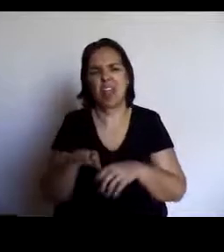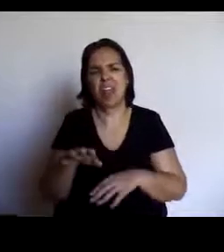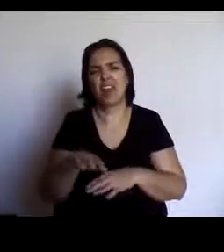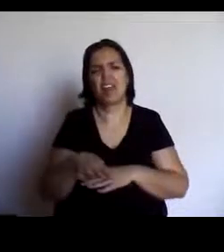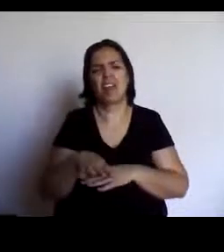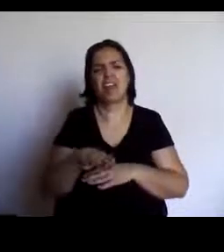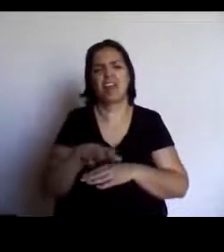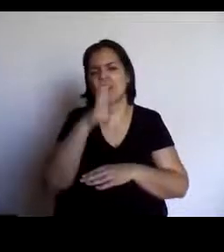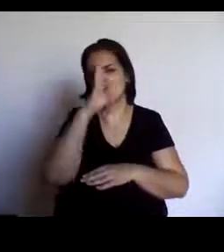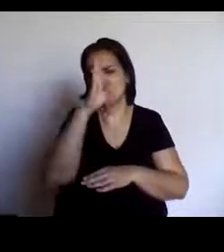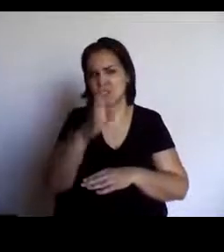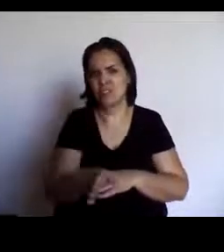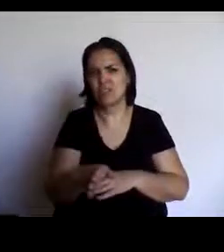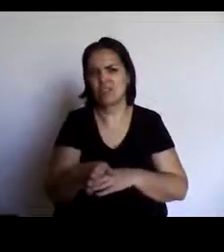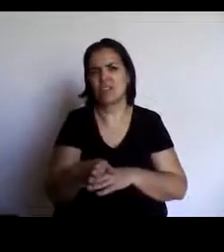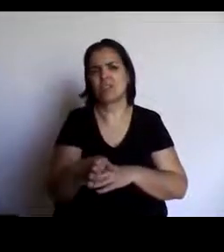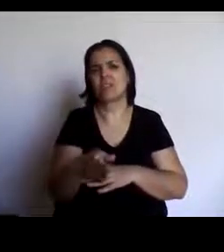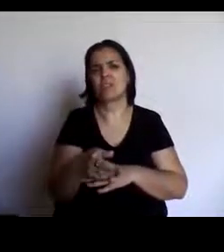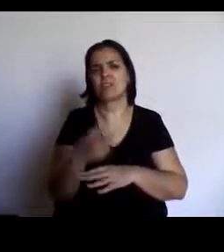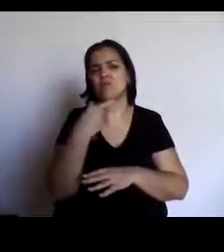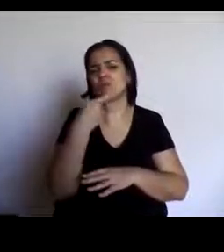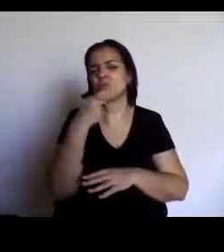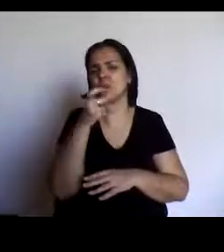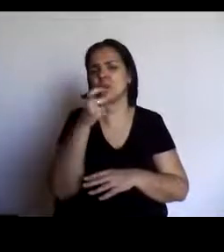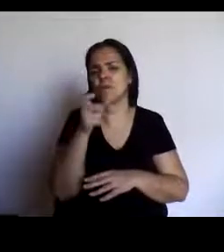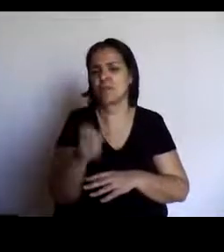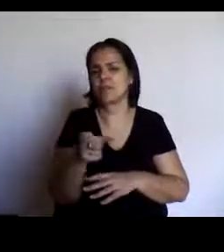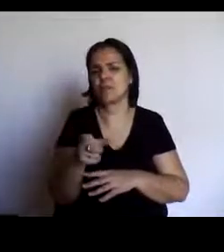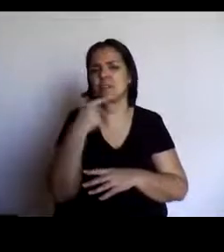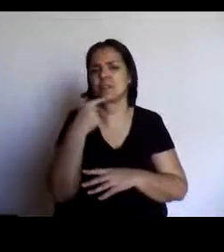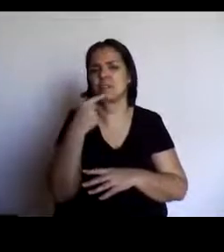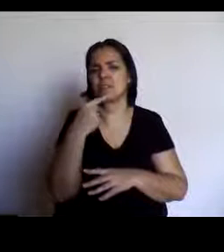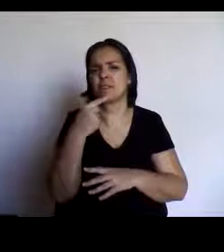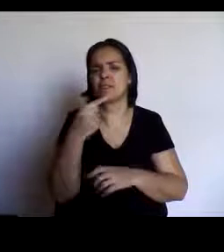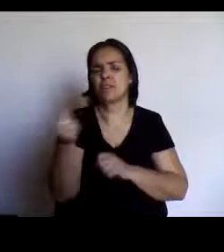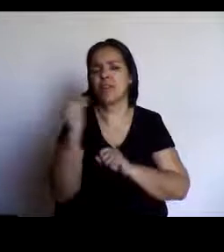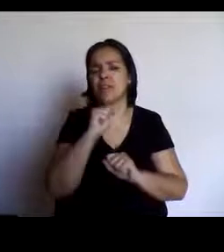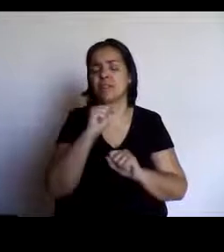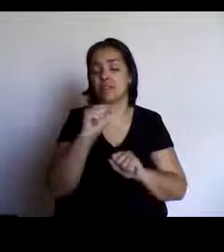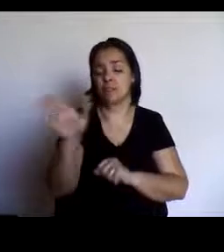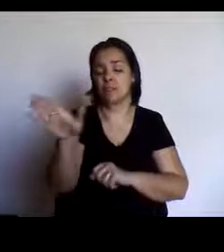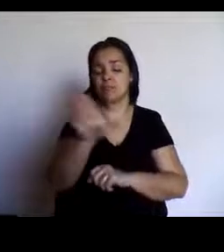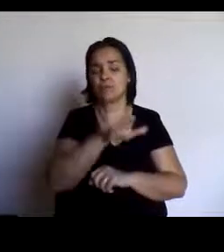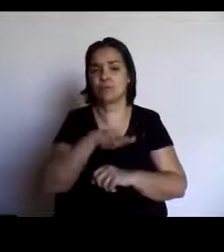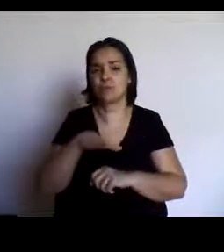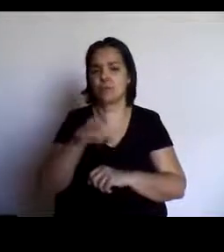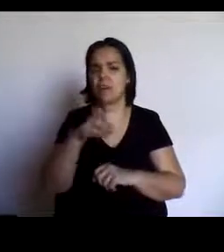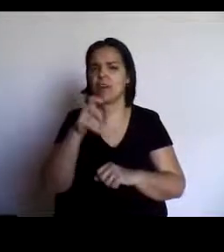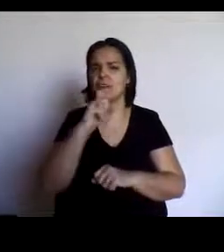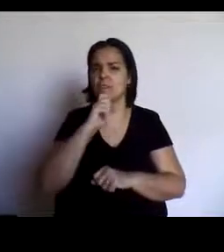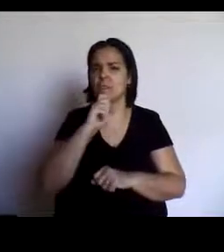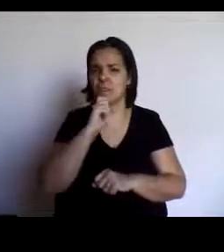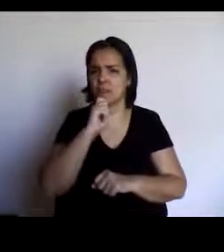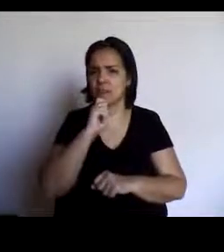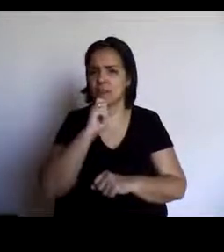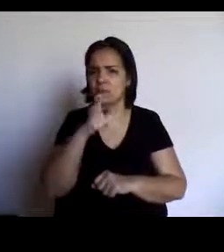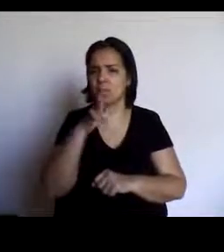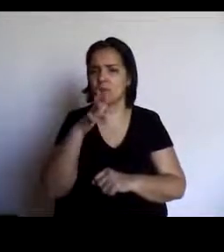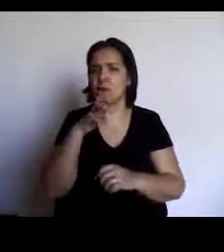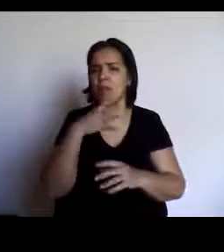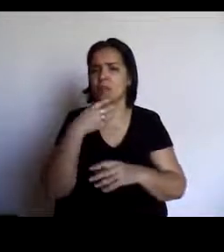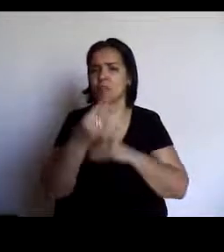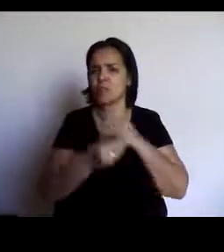digo a continuación, pero sí nos encontramos muchas veces en que al descender al territorio, pues es complicado poder llevar a cabo